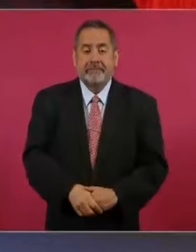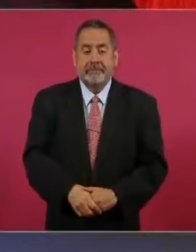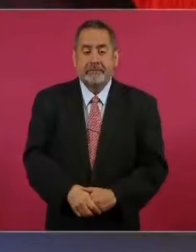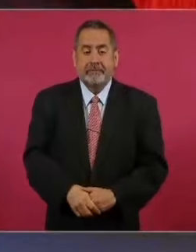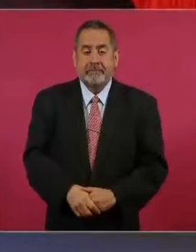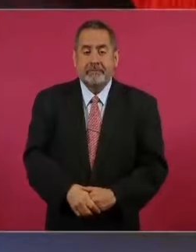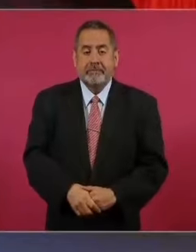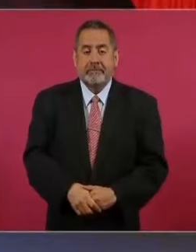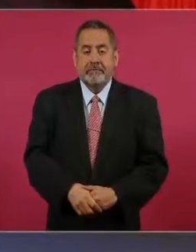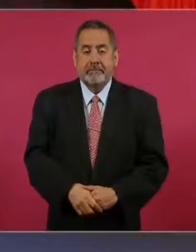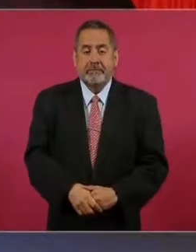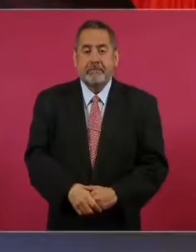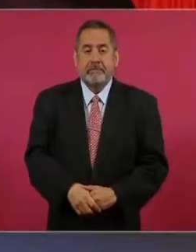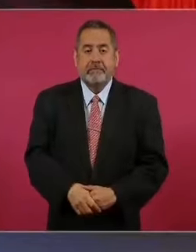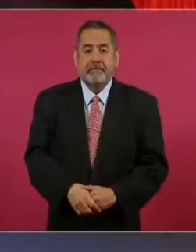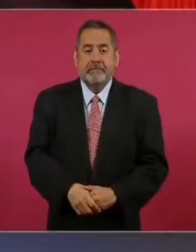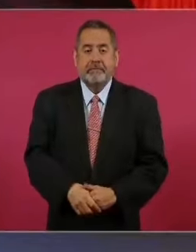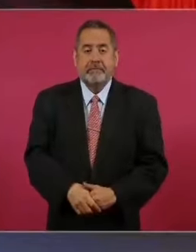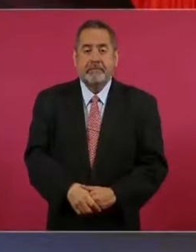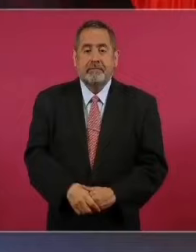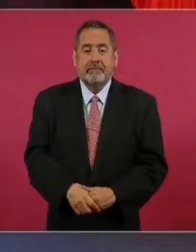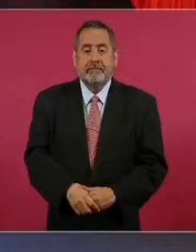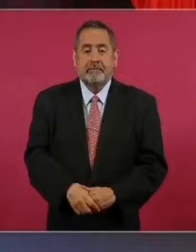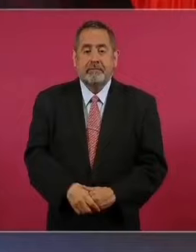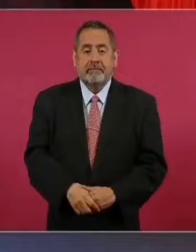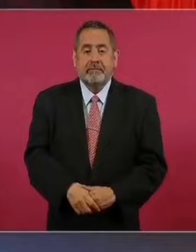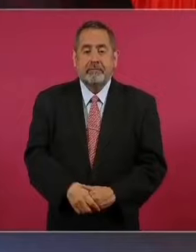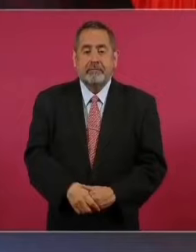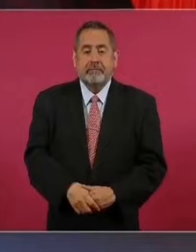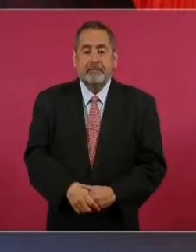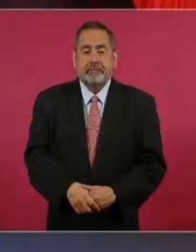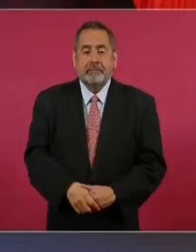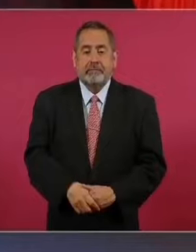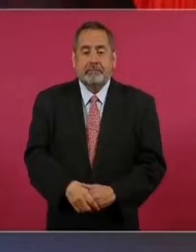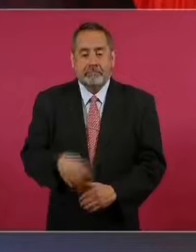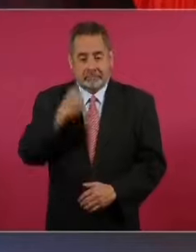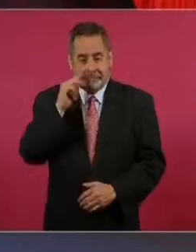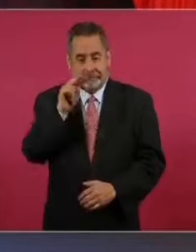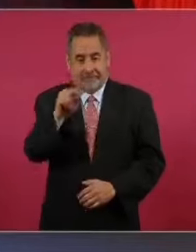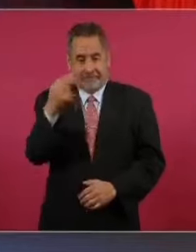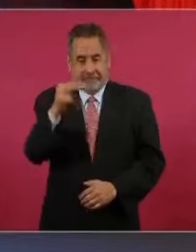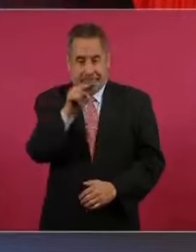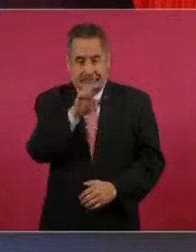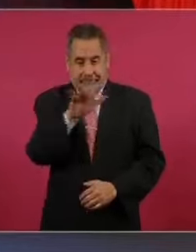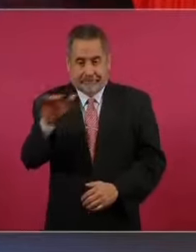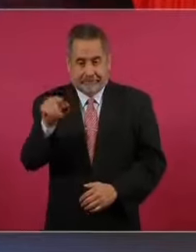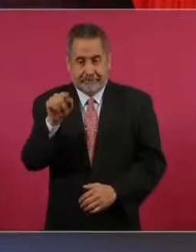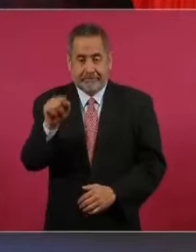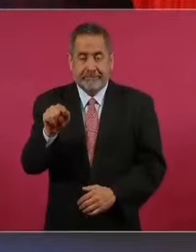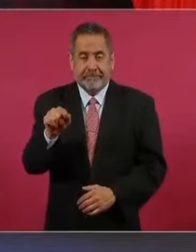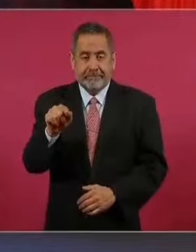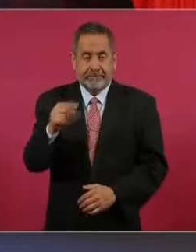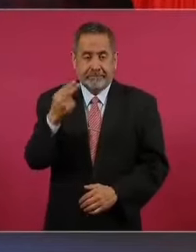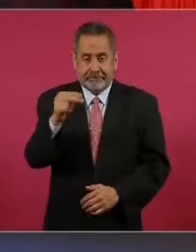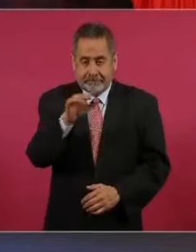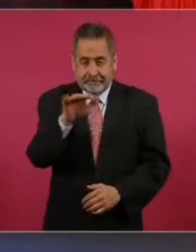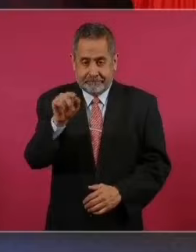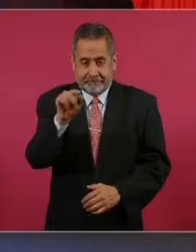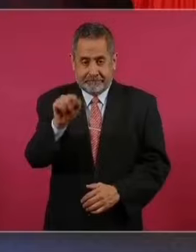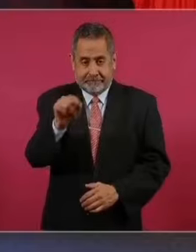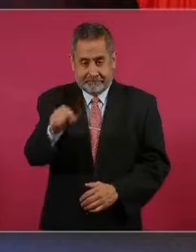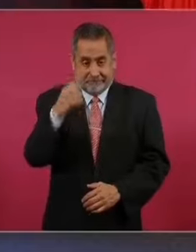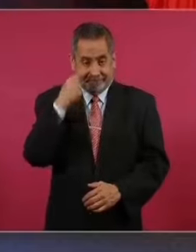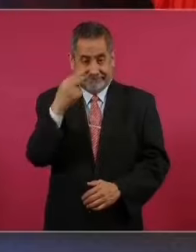y se va a intensificar la búsqueda de este policía estaba este un